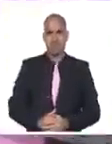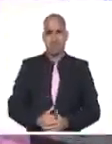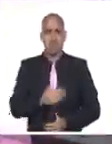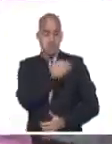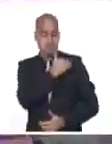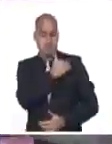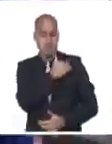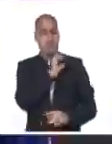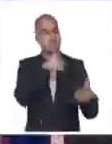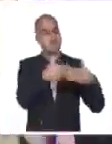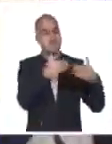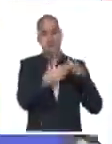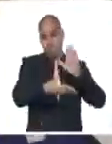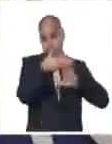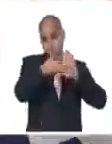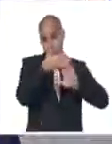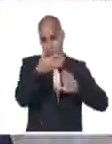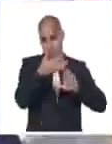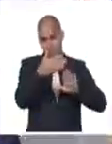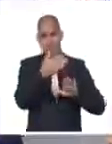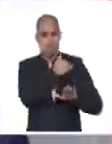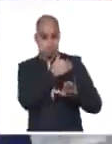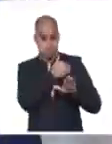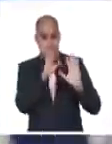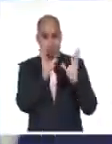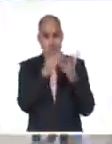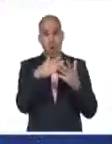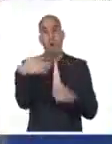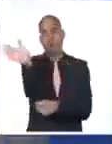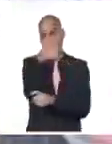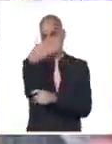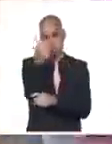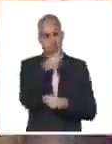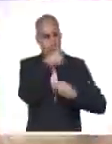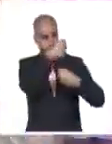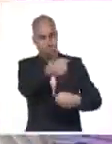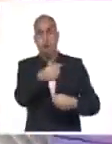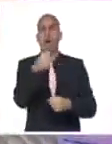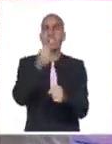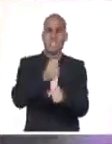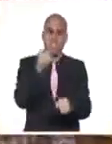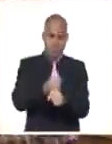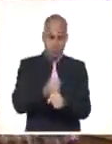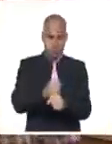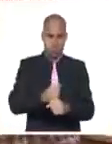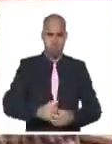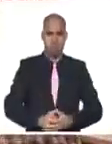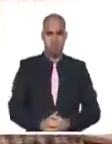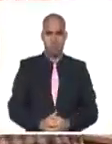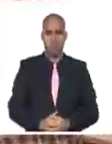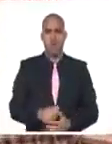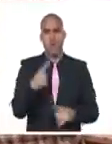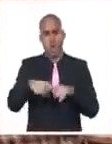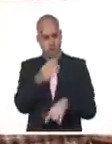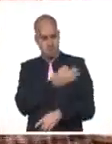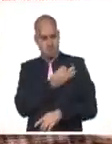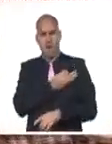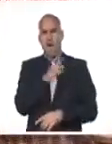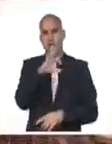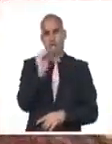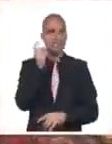de construcciones militares recibieron la bandera de proeza laboral y se entregó el sello 80 aniversario de